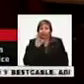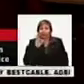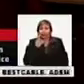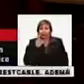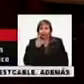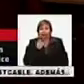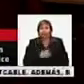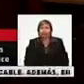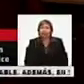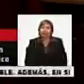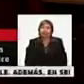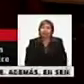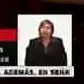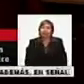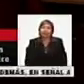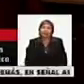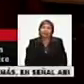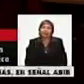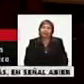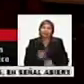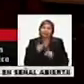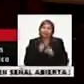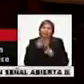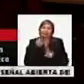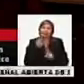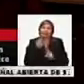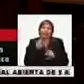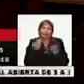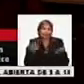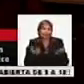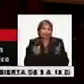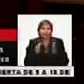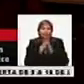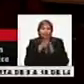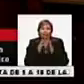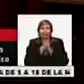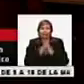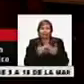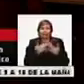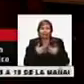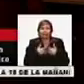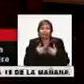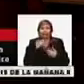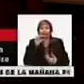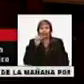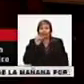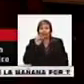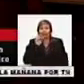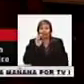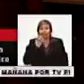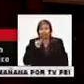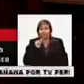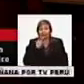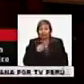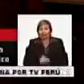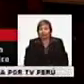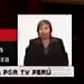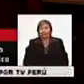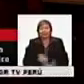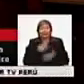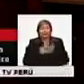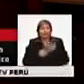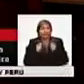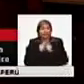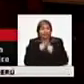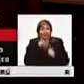Villarreal. El primer rector que tuvo esta Casa Superior de Estudios, Óscar Herrera Márquez. Y que con